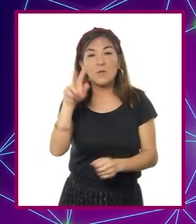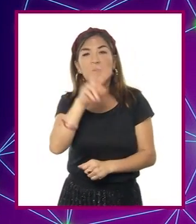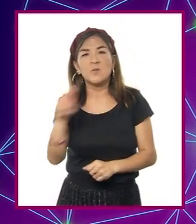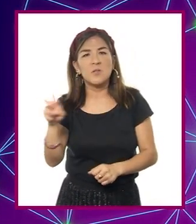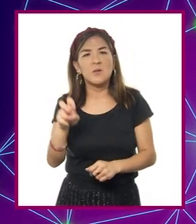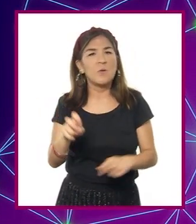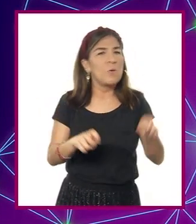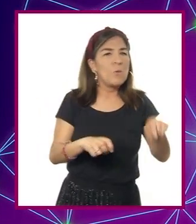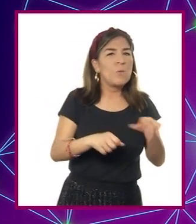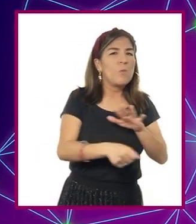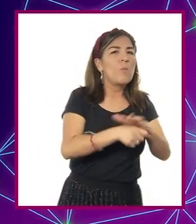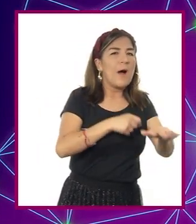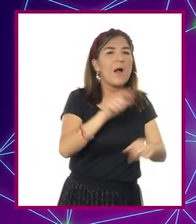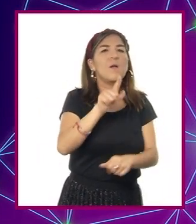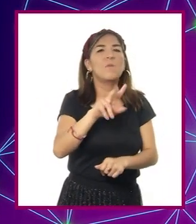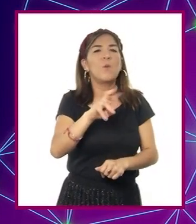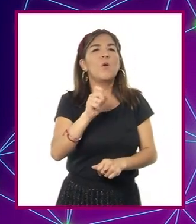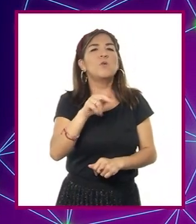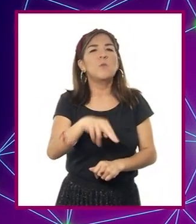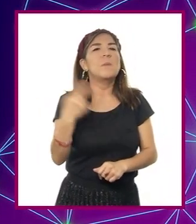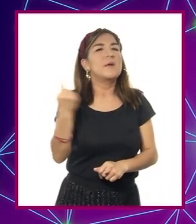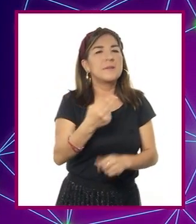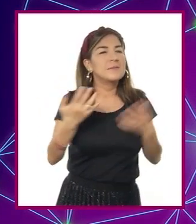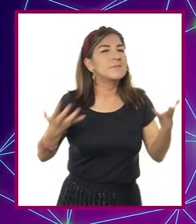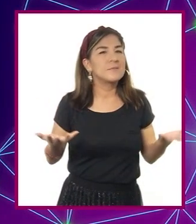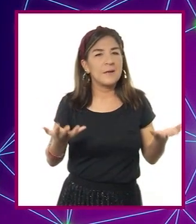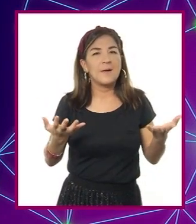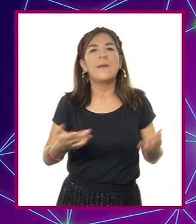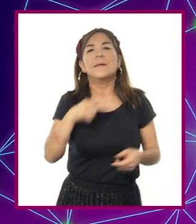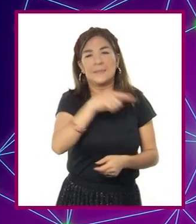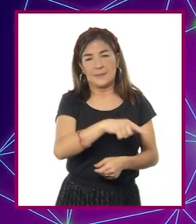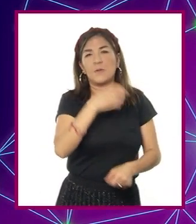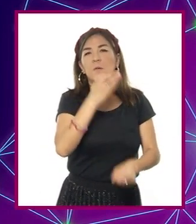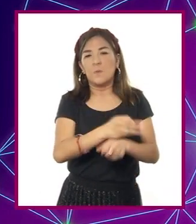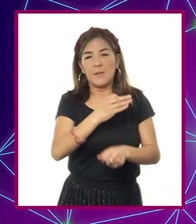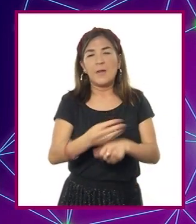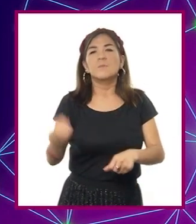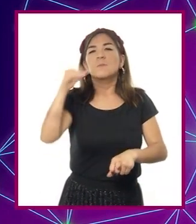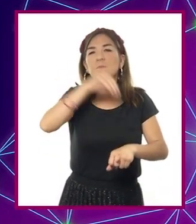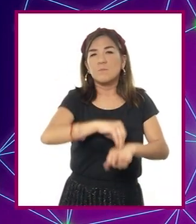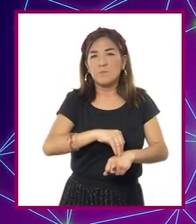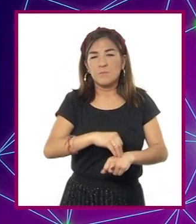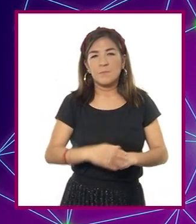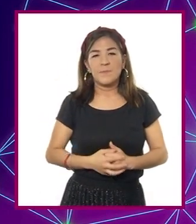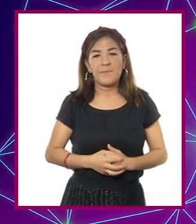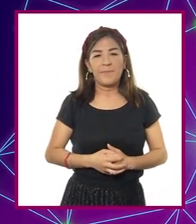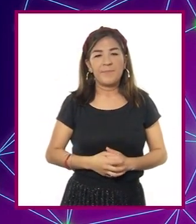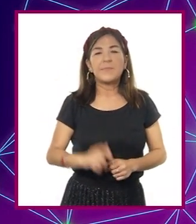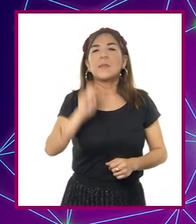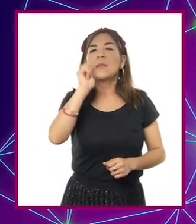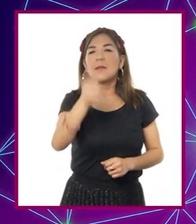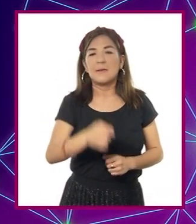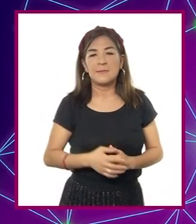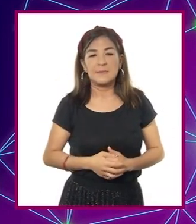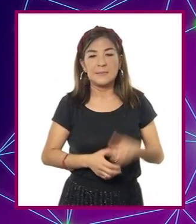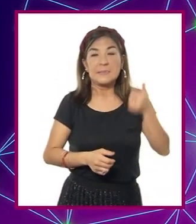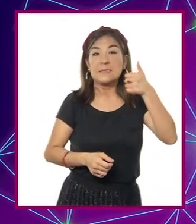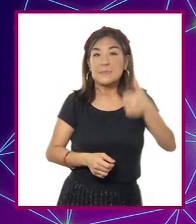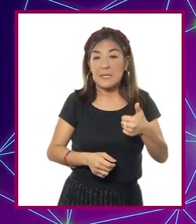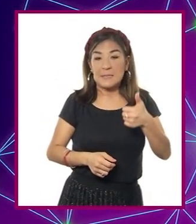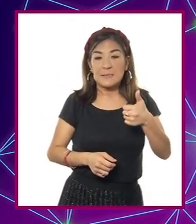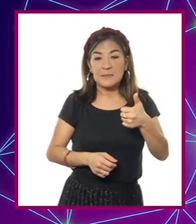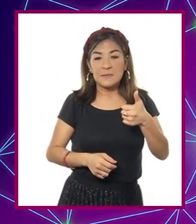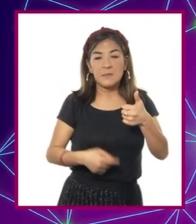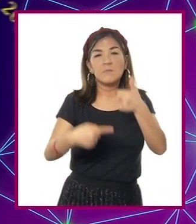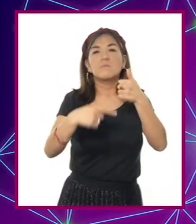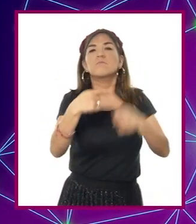¿qué volumen ocuparán? Para esto, establecemos nuestra proporción en la que 6 es